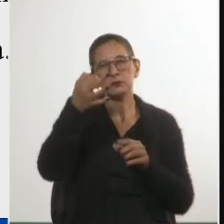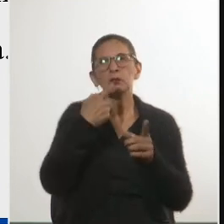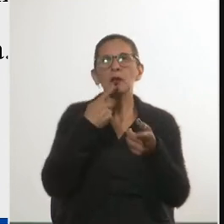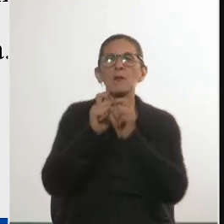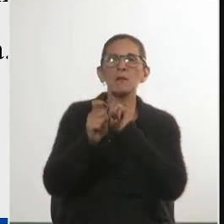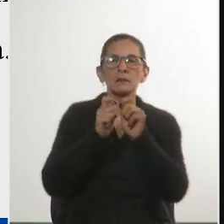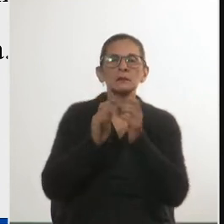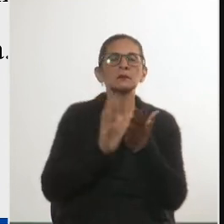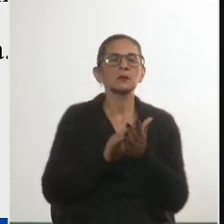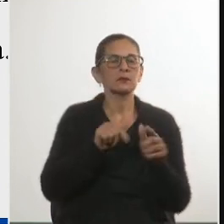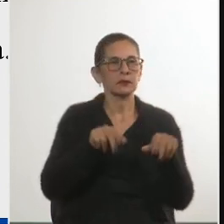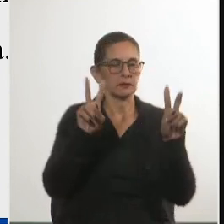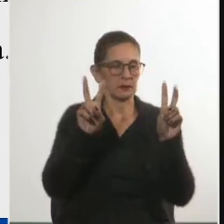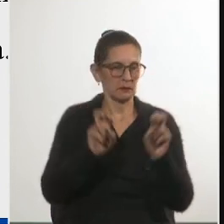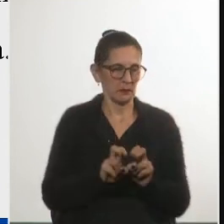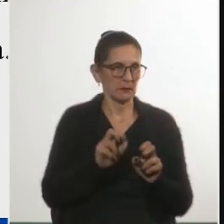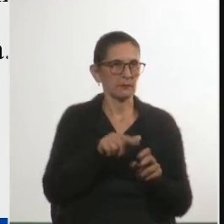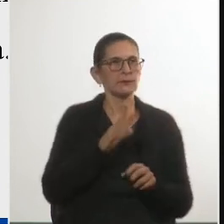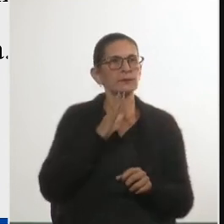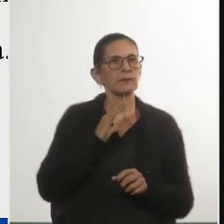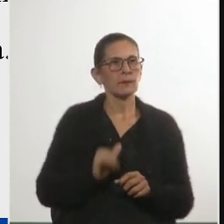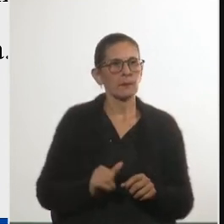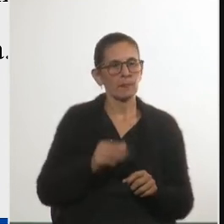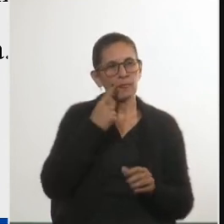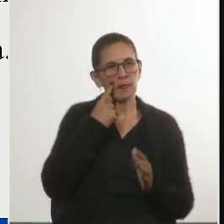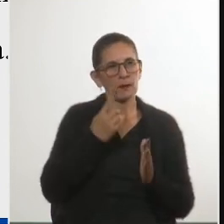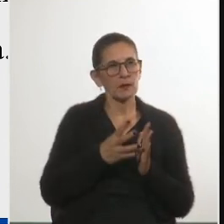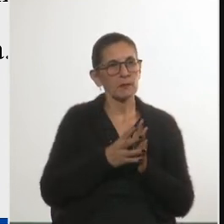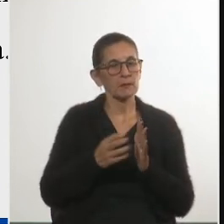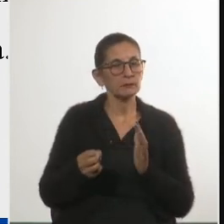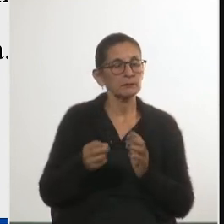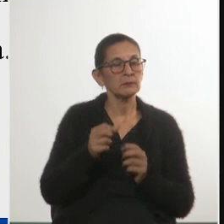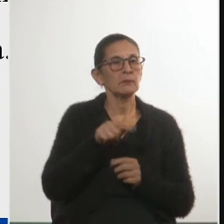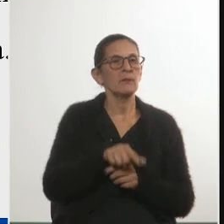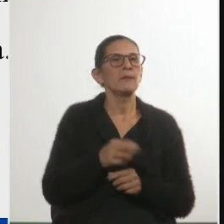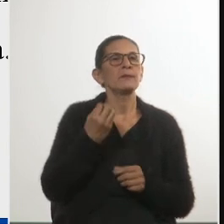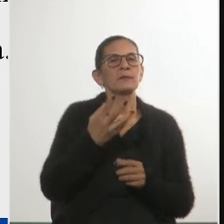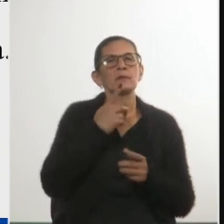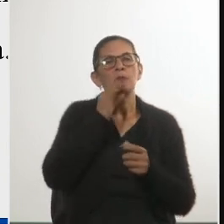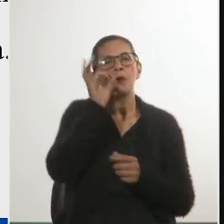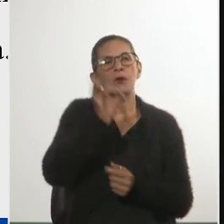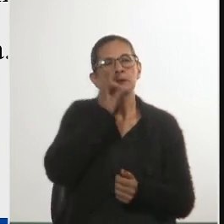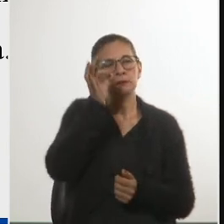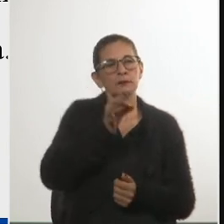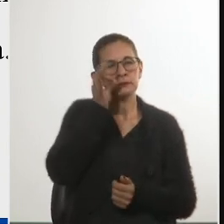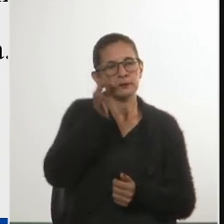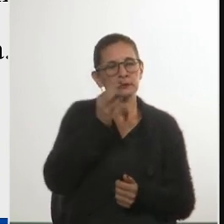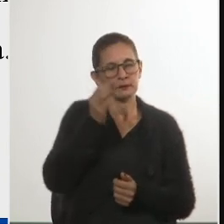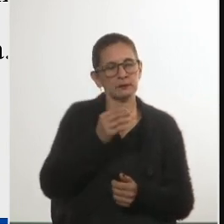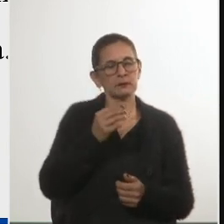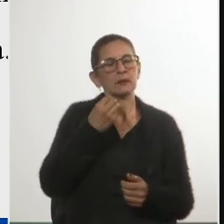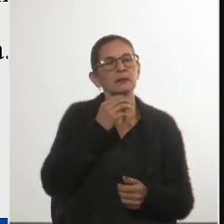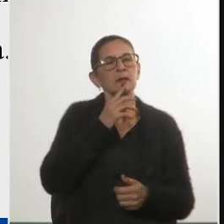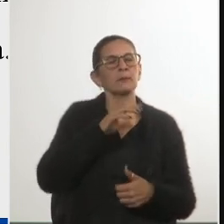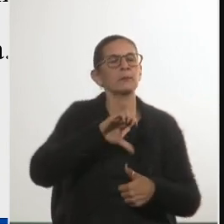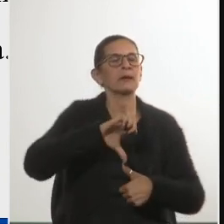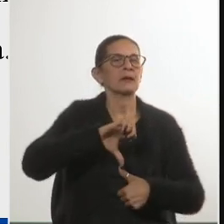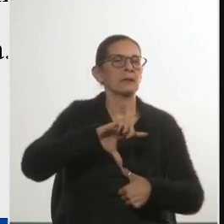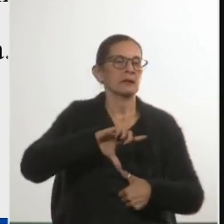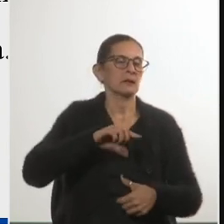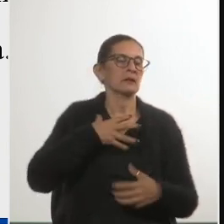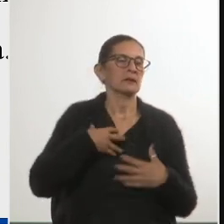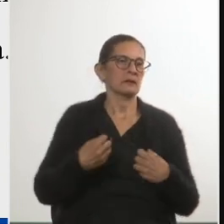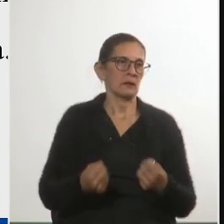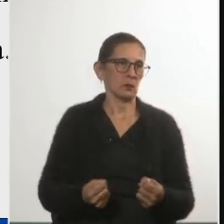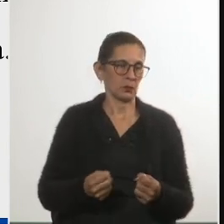relación con la temática. Se cuenta con la desgrabación de esta conferencia con la Organización Panamericana de la Salud.